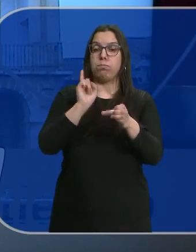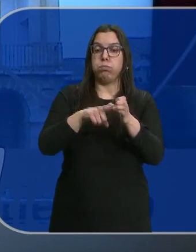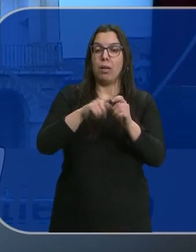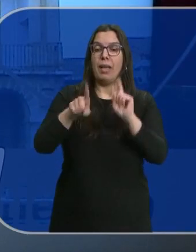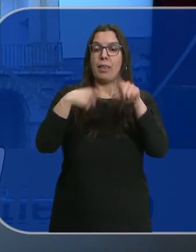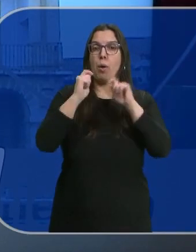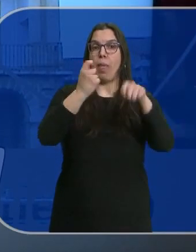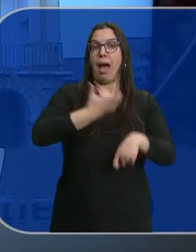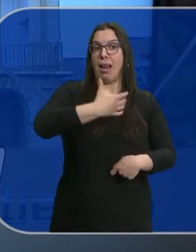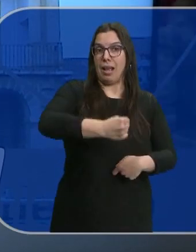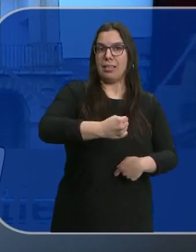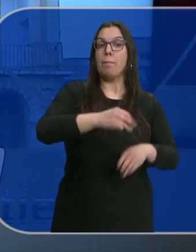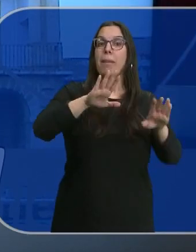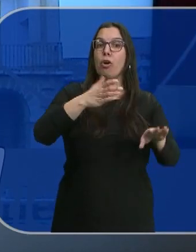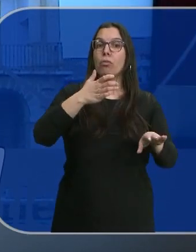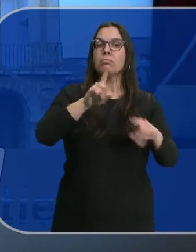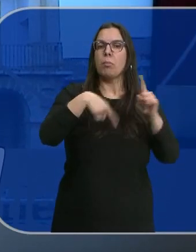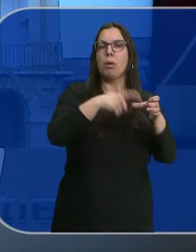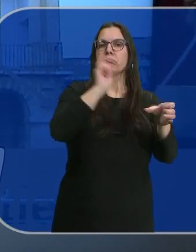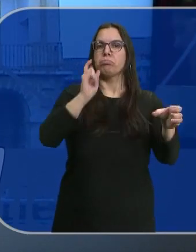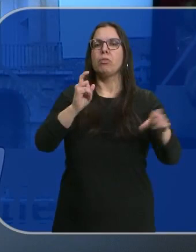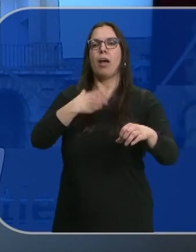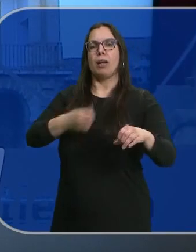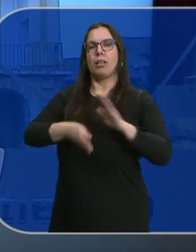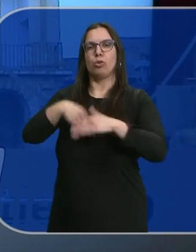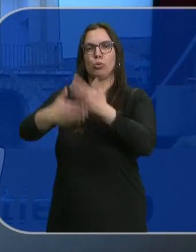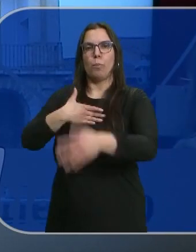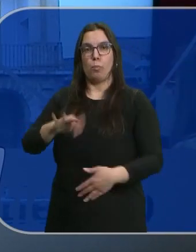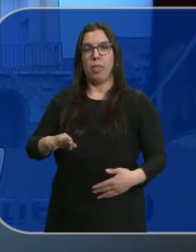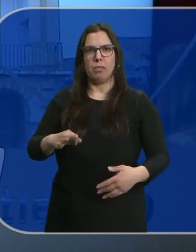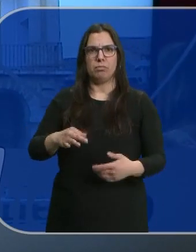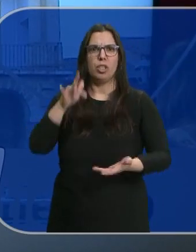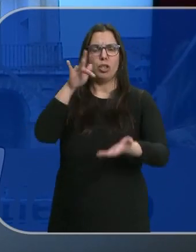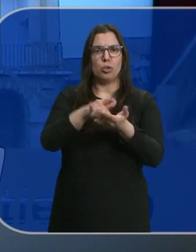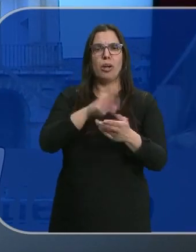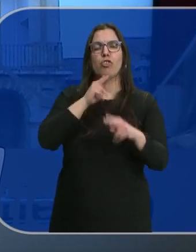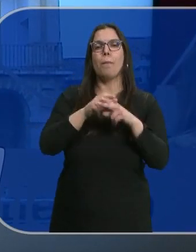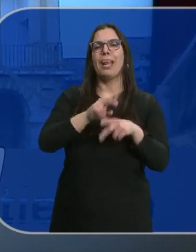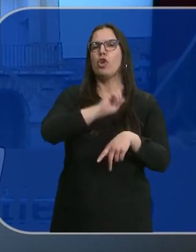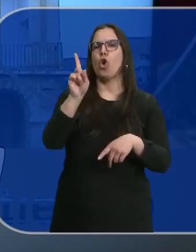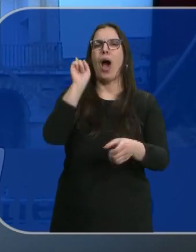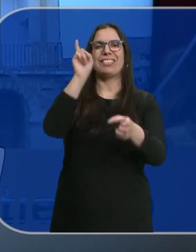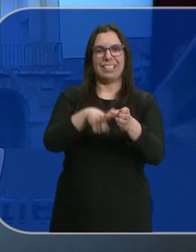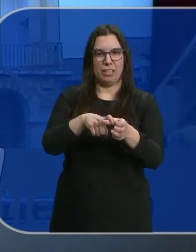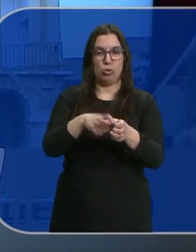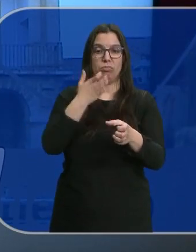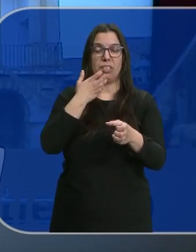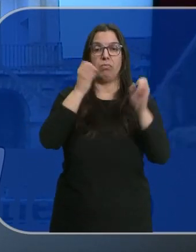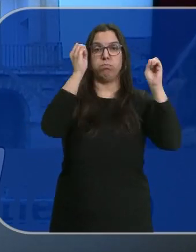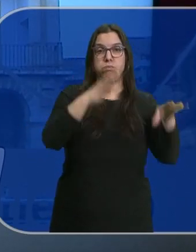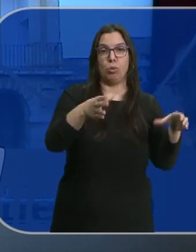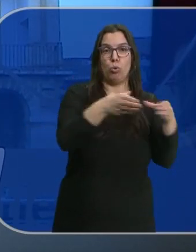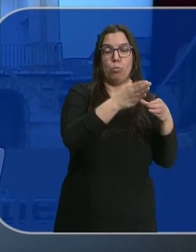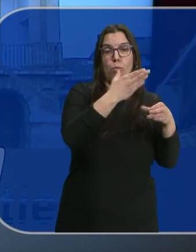alcaldía, pero luego se puede gobernar sin ellos, sino que se lo digan a los alcaldes no adscritos. Así es como se denominan cuando abandonan su formación o